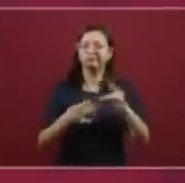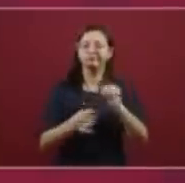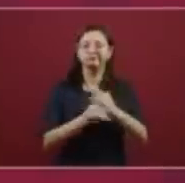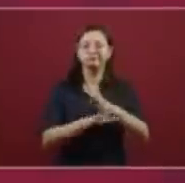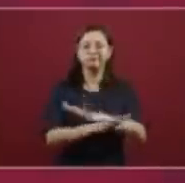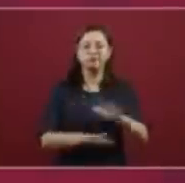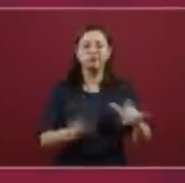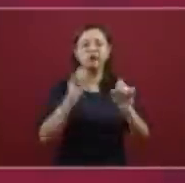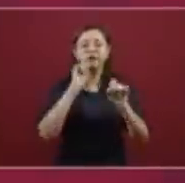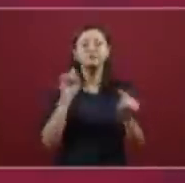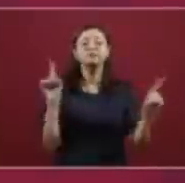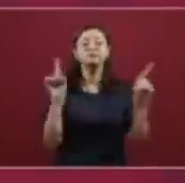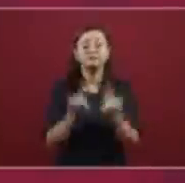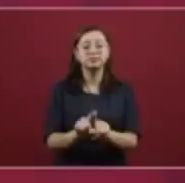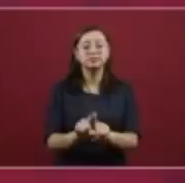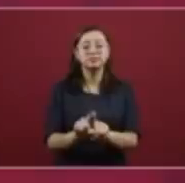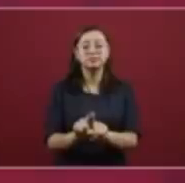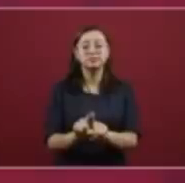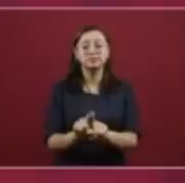también